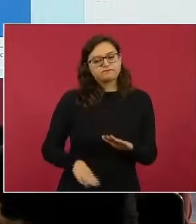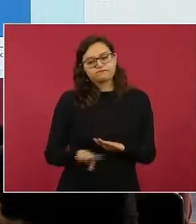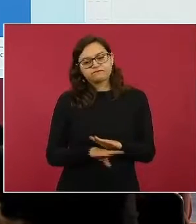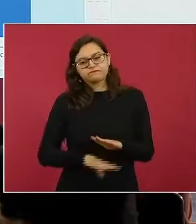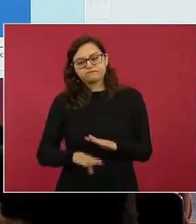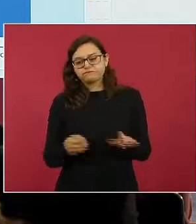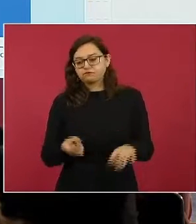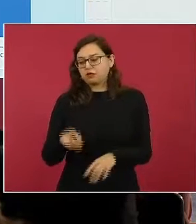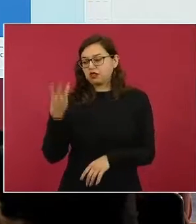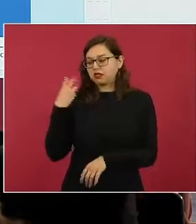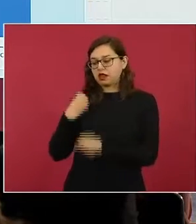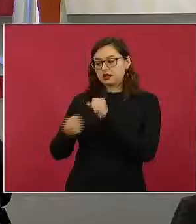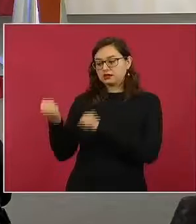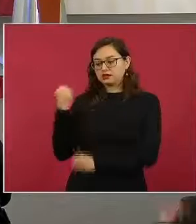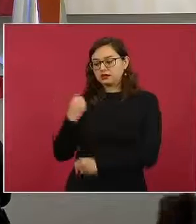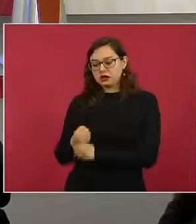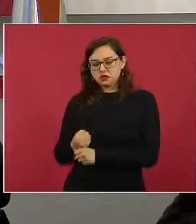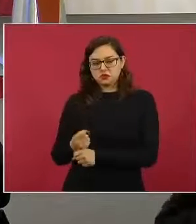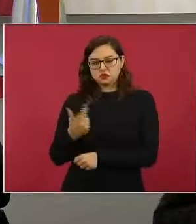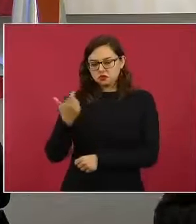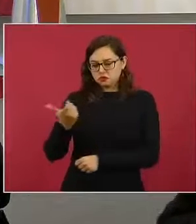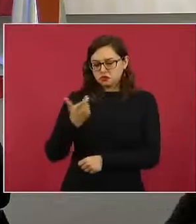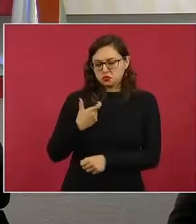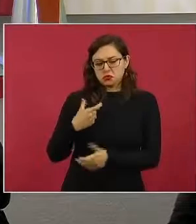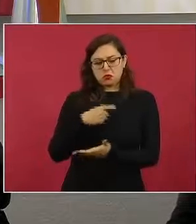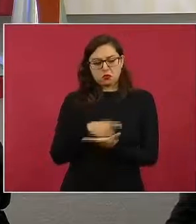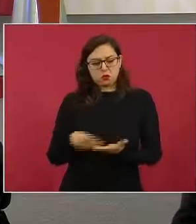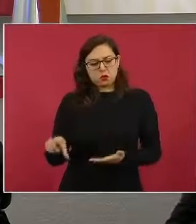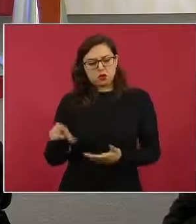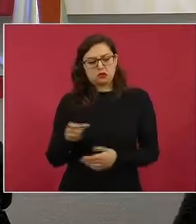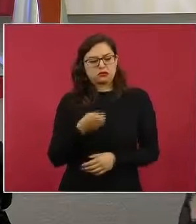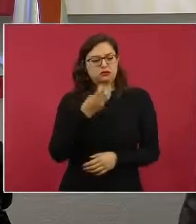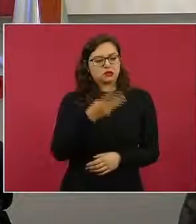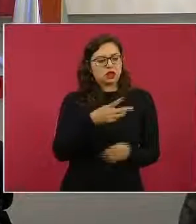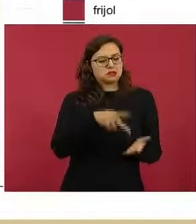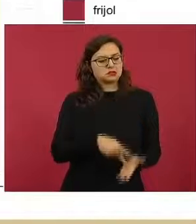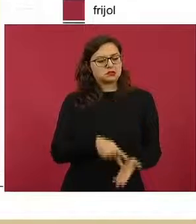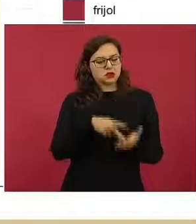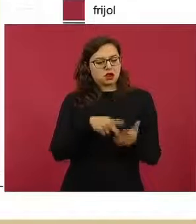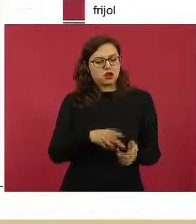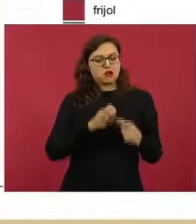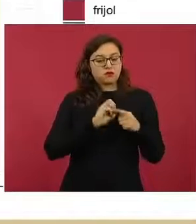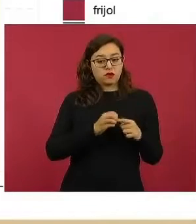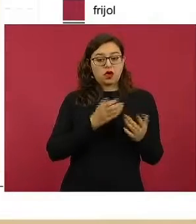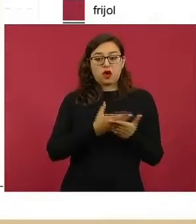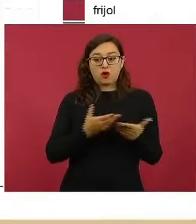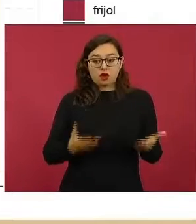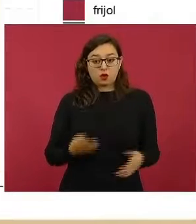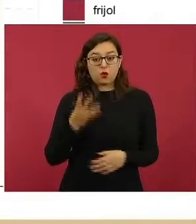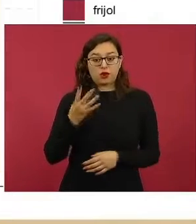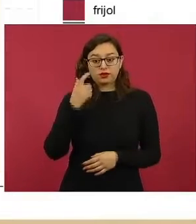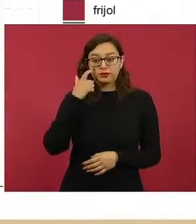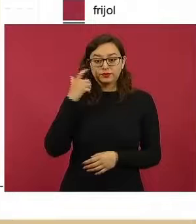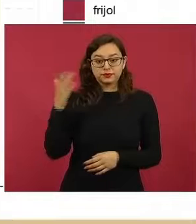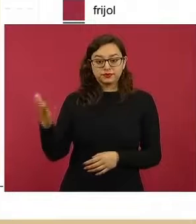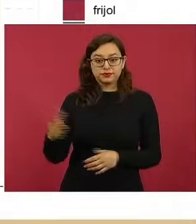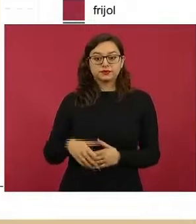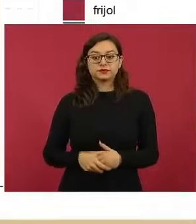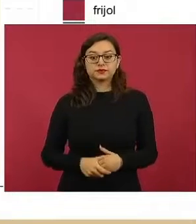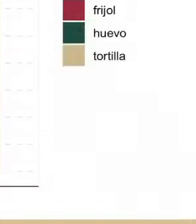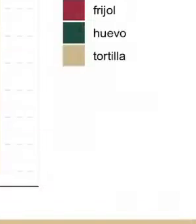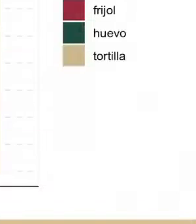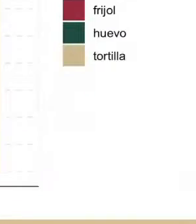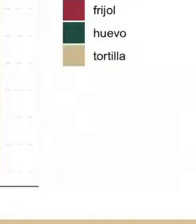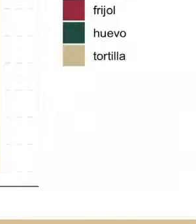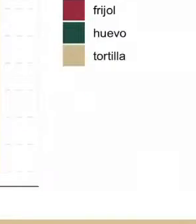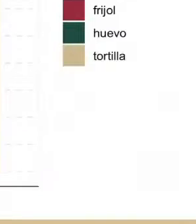podía comprar 3 kilos de frijol, y ahora el salario mínimo alcanza para 4.5. De igual manera, cuando